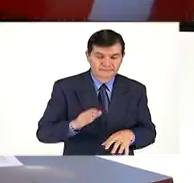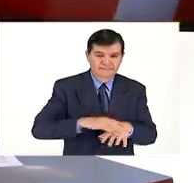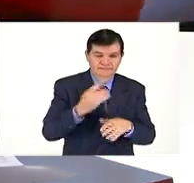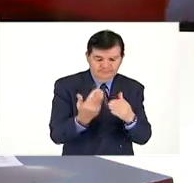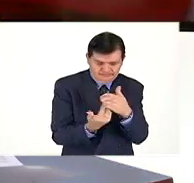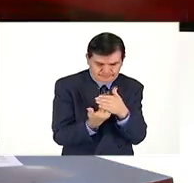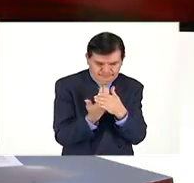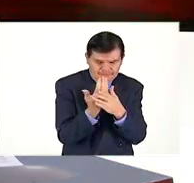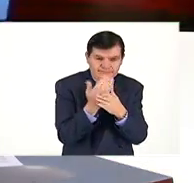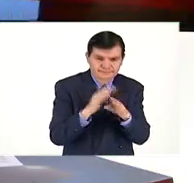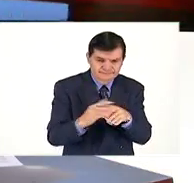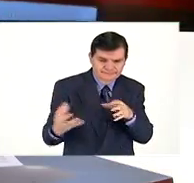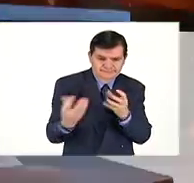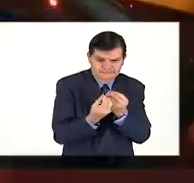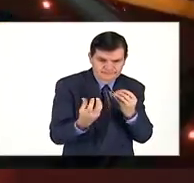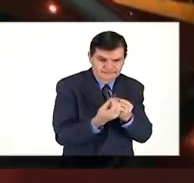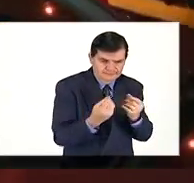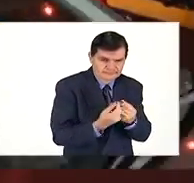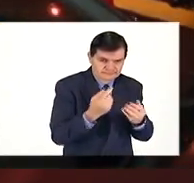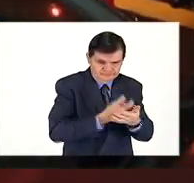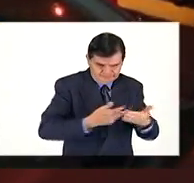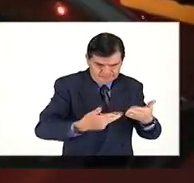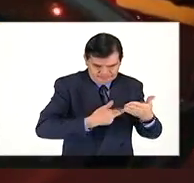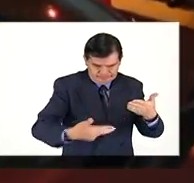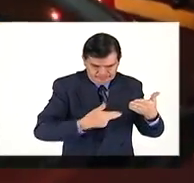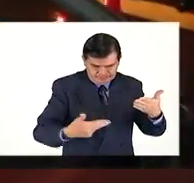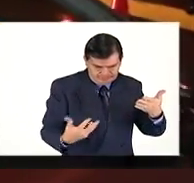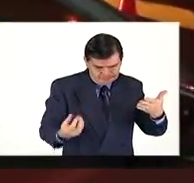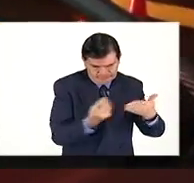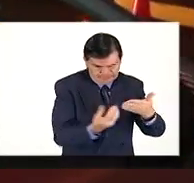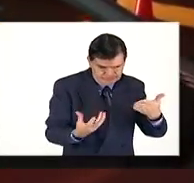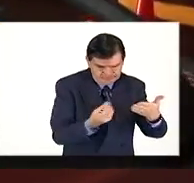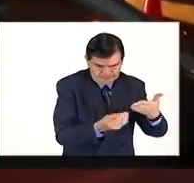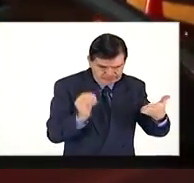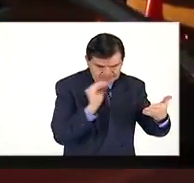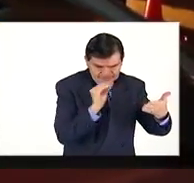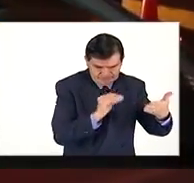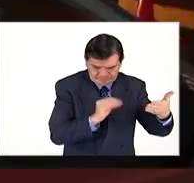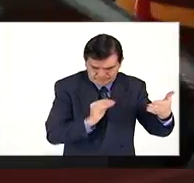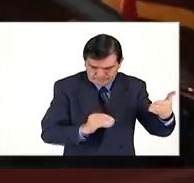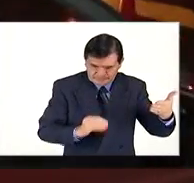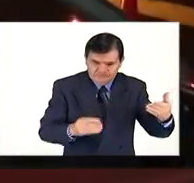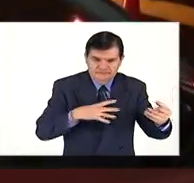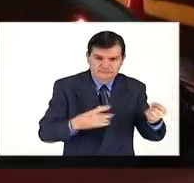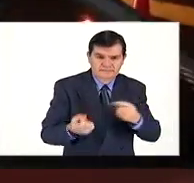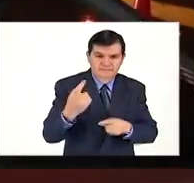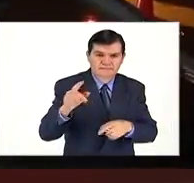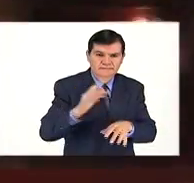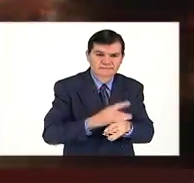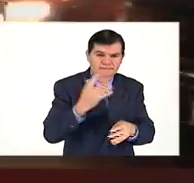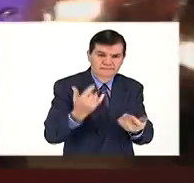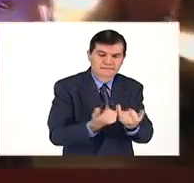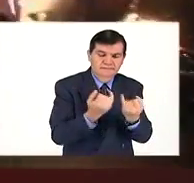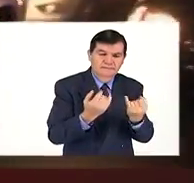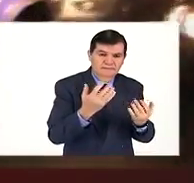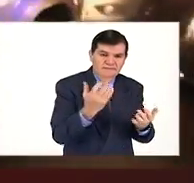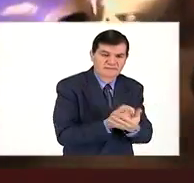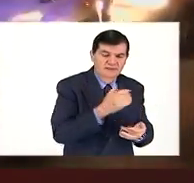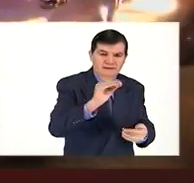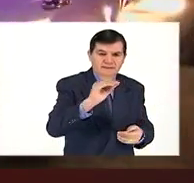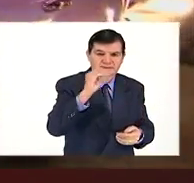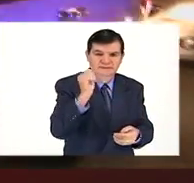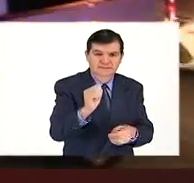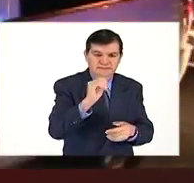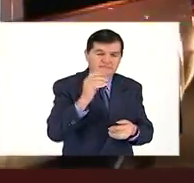la madrugada se fueron sumando los resultados de cada uno de los centros de votación. La oposición obtuvo un triunfo histórico, obteniendo